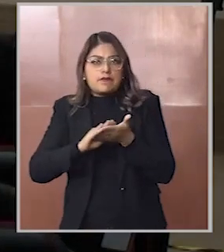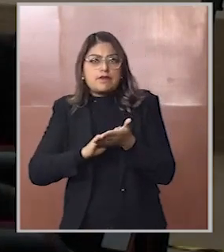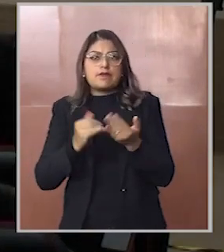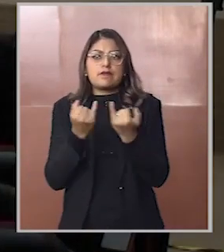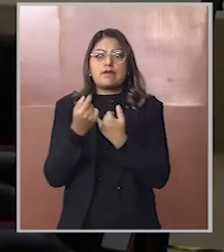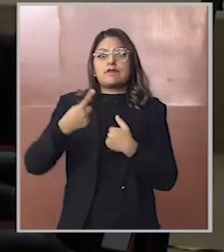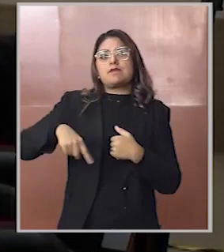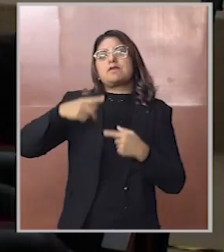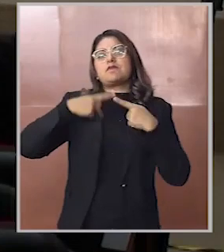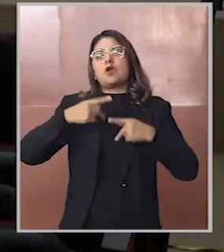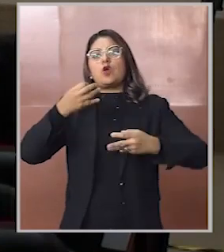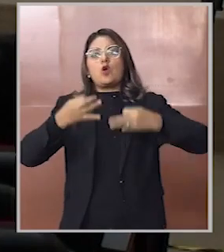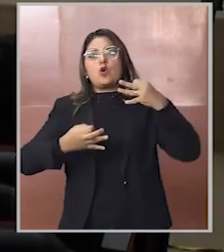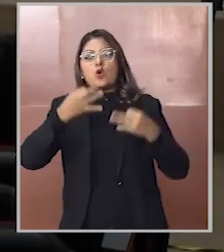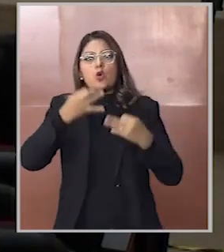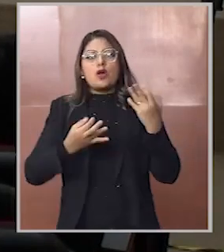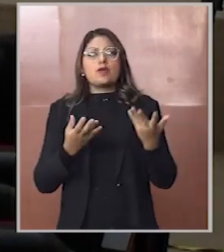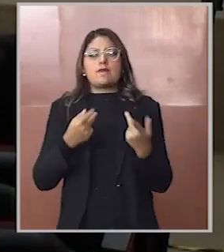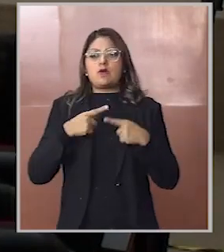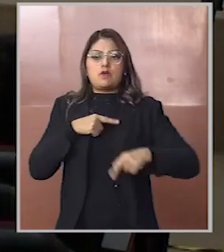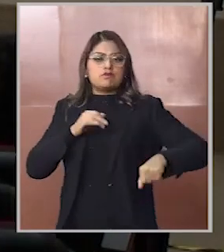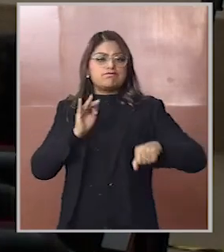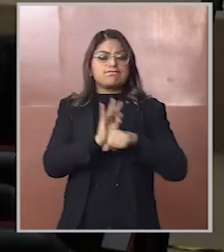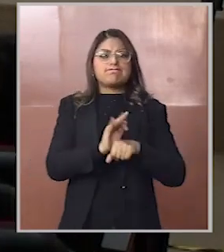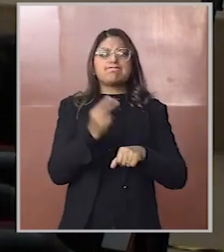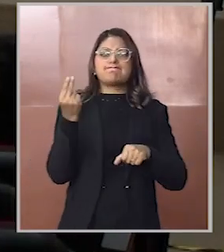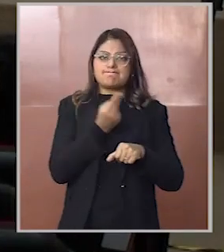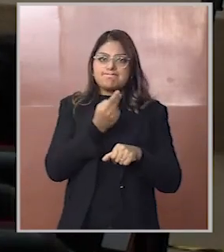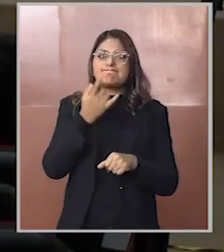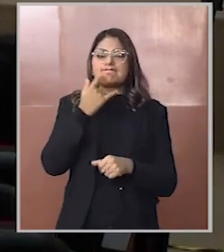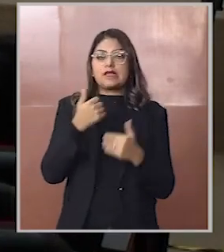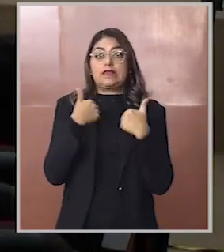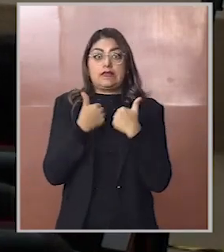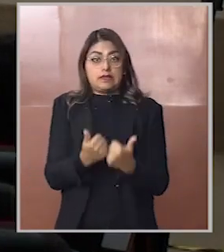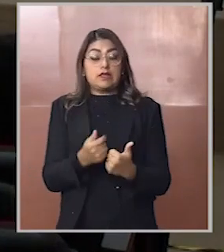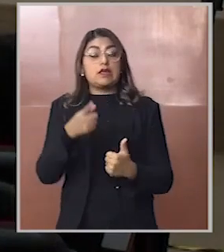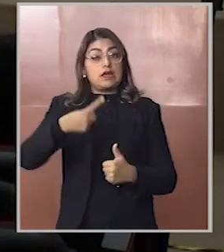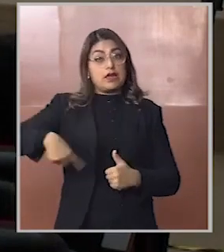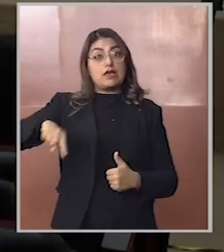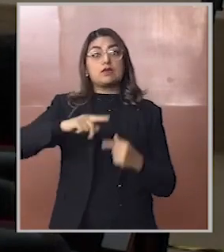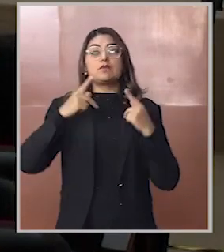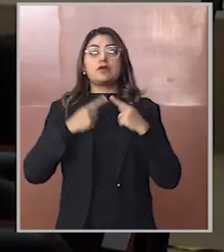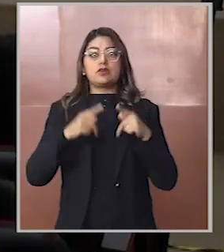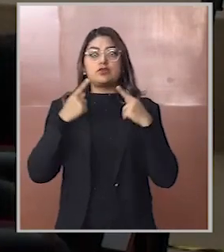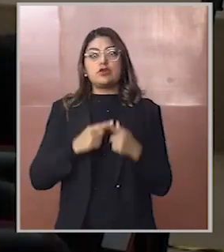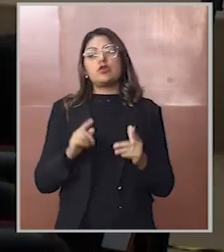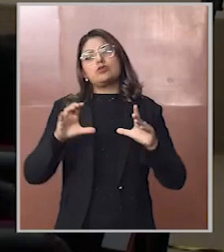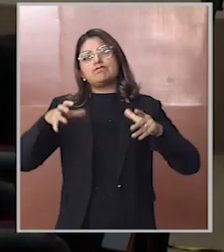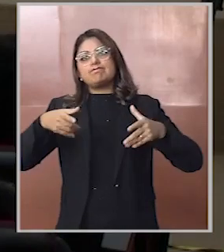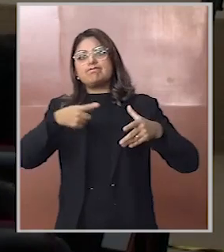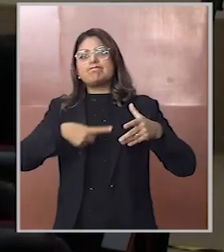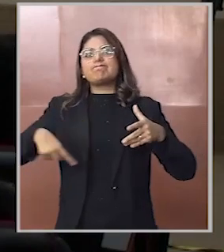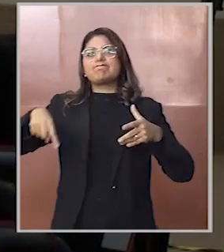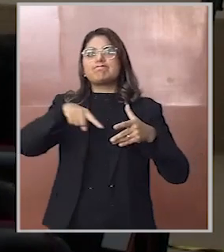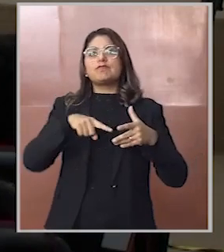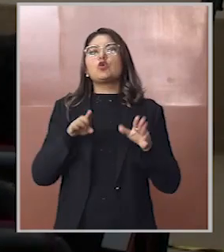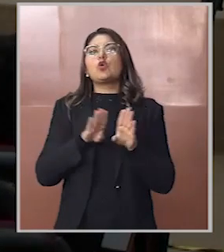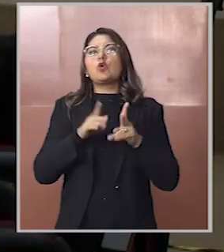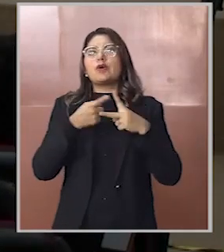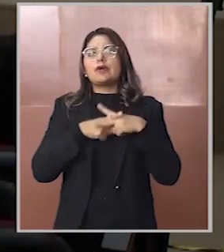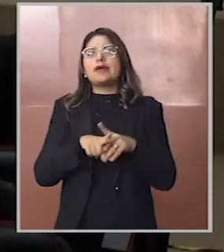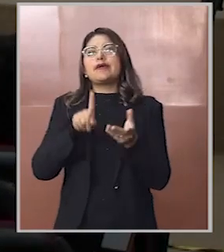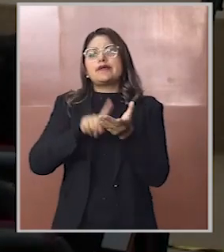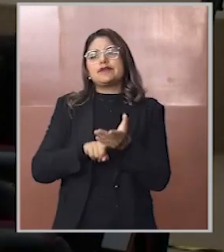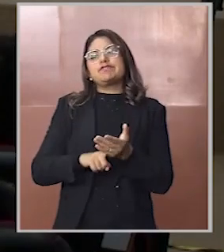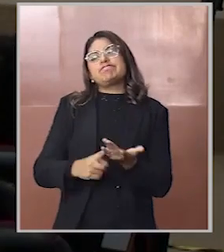y defensoras deben considerar que muchas de las dificultades A las que se enfrentan hoy personas y colectivos tienen